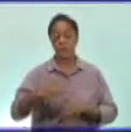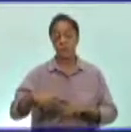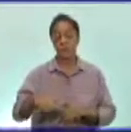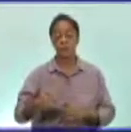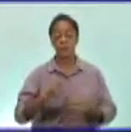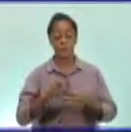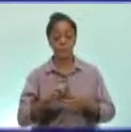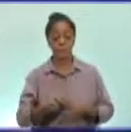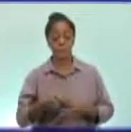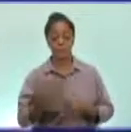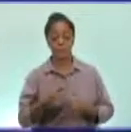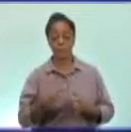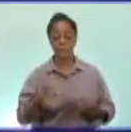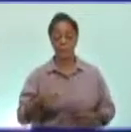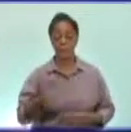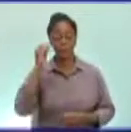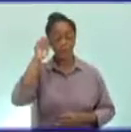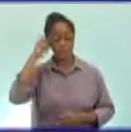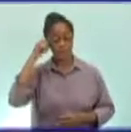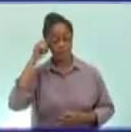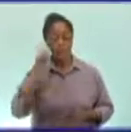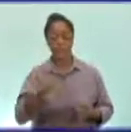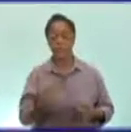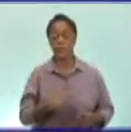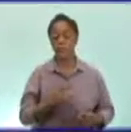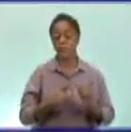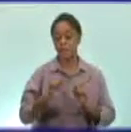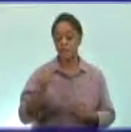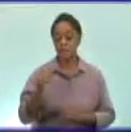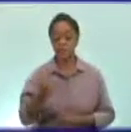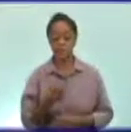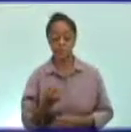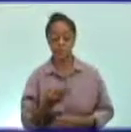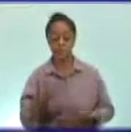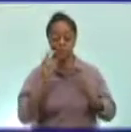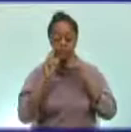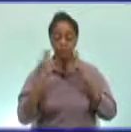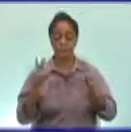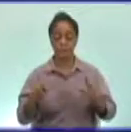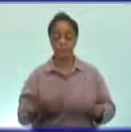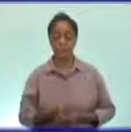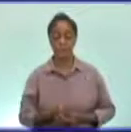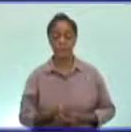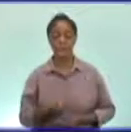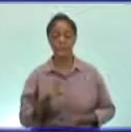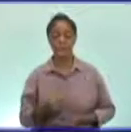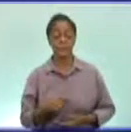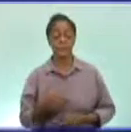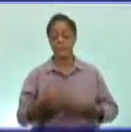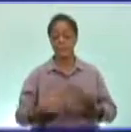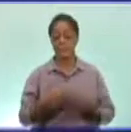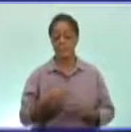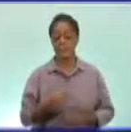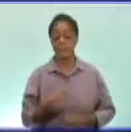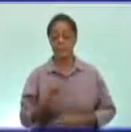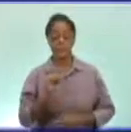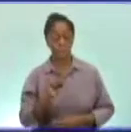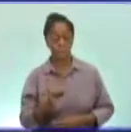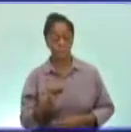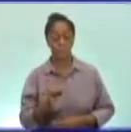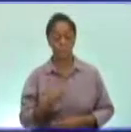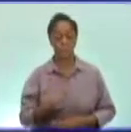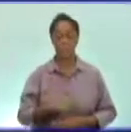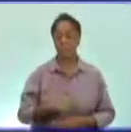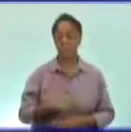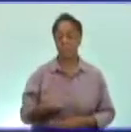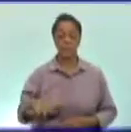ampliarás los conocimientos de cada uno de estos reinos de seres vivos. Vamos a hacer unas pequeñas acotaciones que quiero